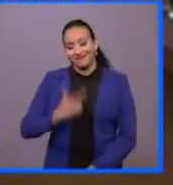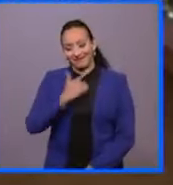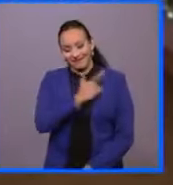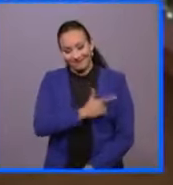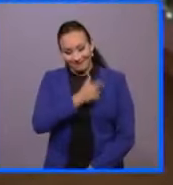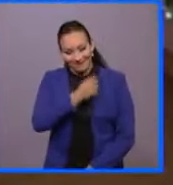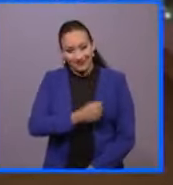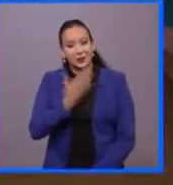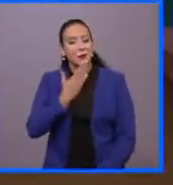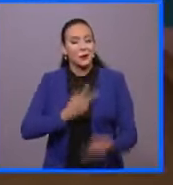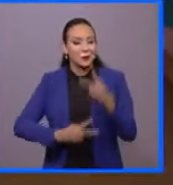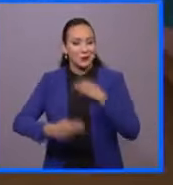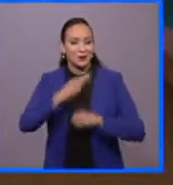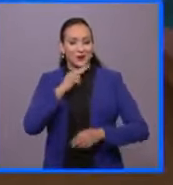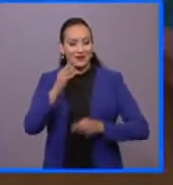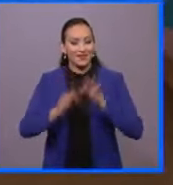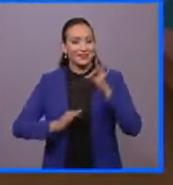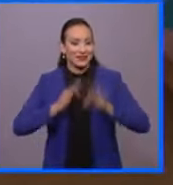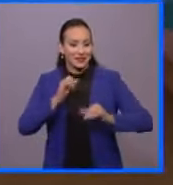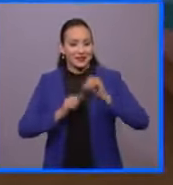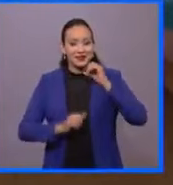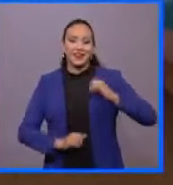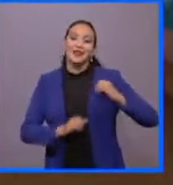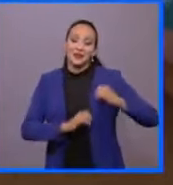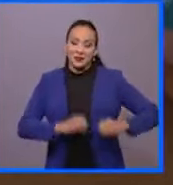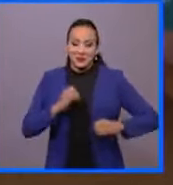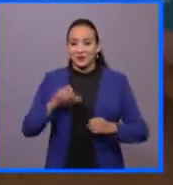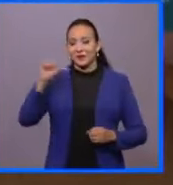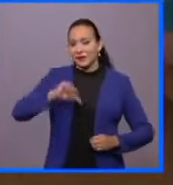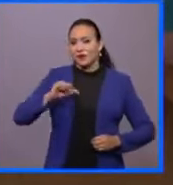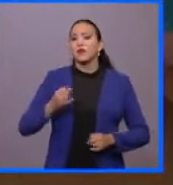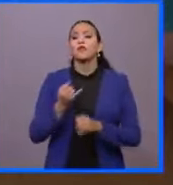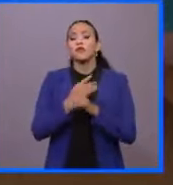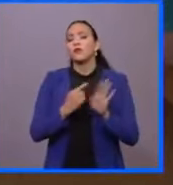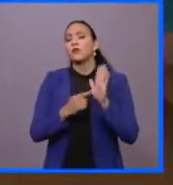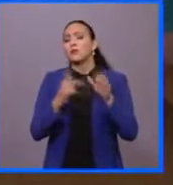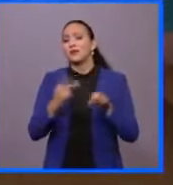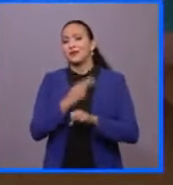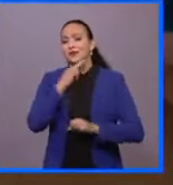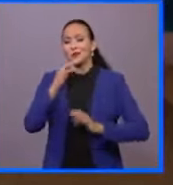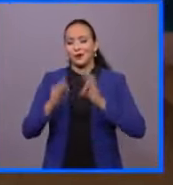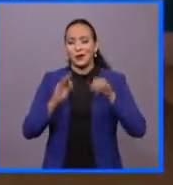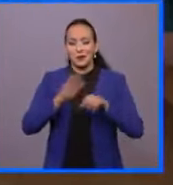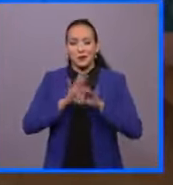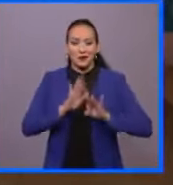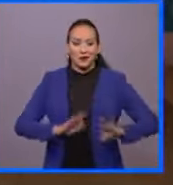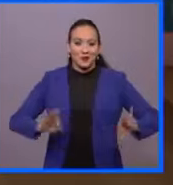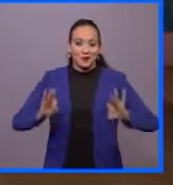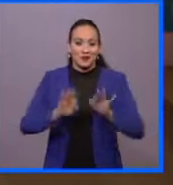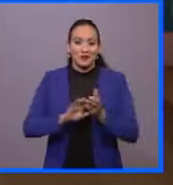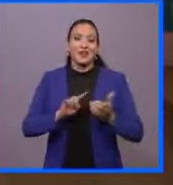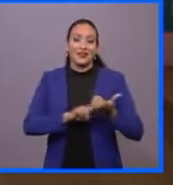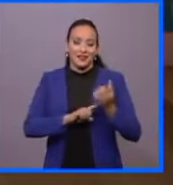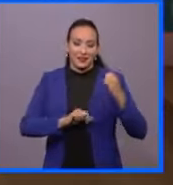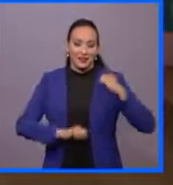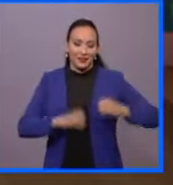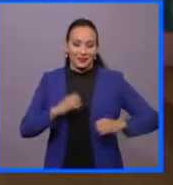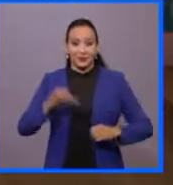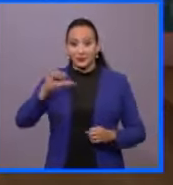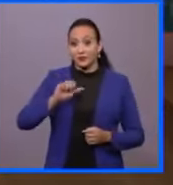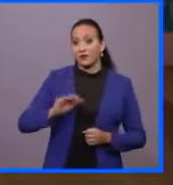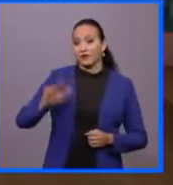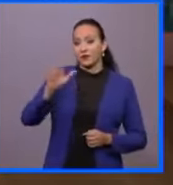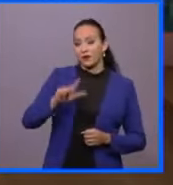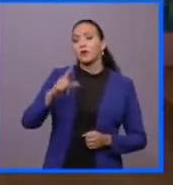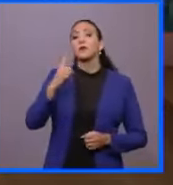gusto darle la bienvenida a este espacio de noticias en el que le presentaremos la información más relevante del Poder Judicial de la Federación. Hoy es